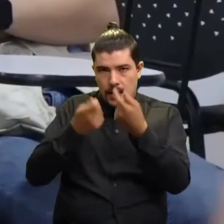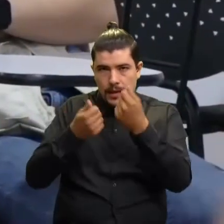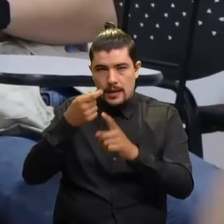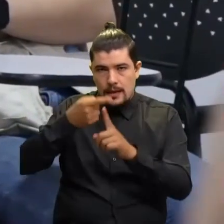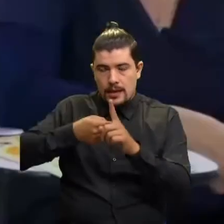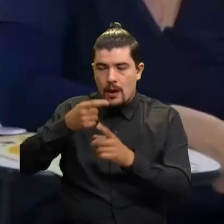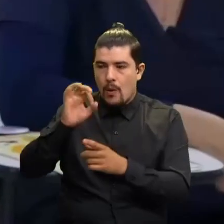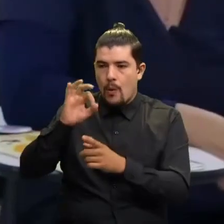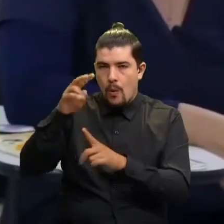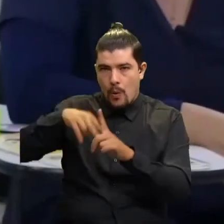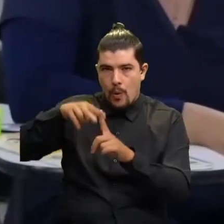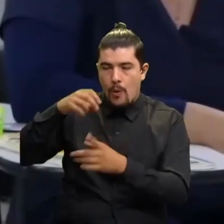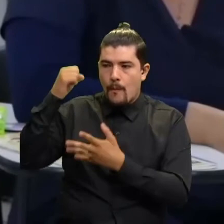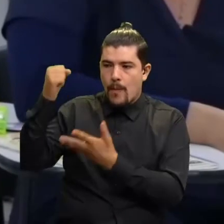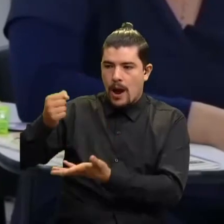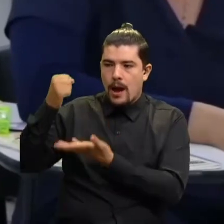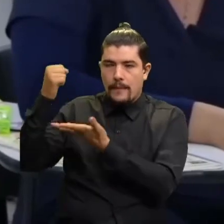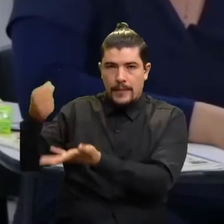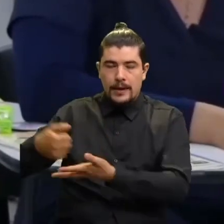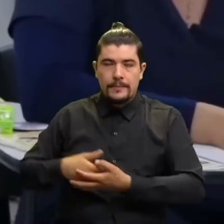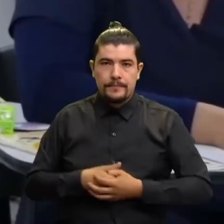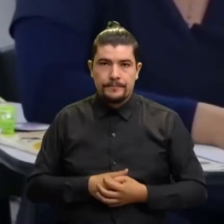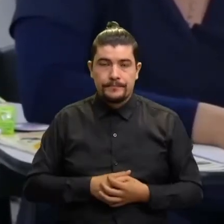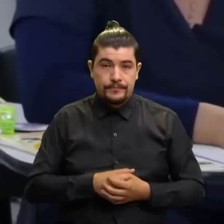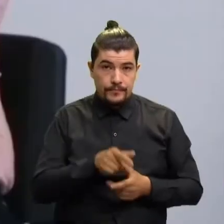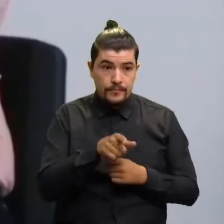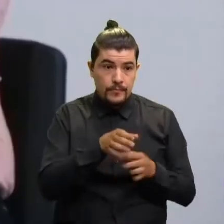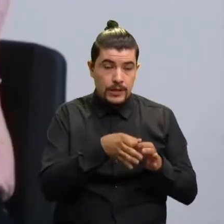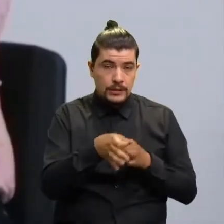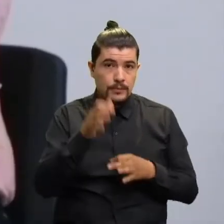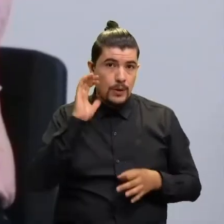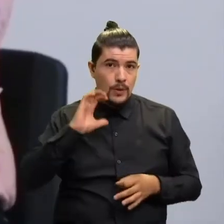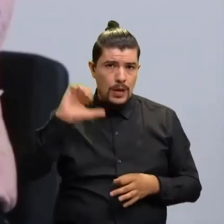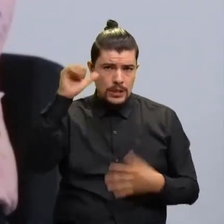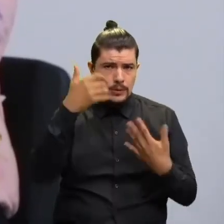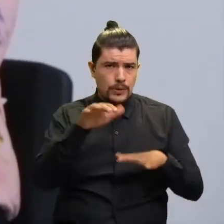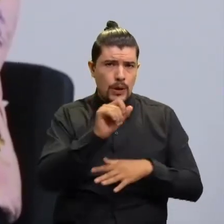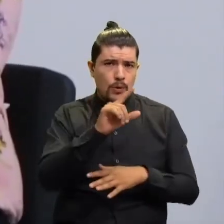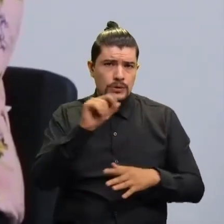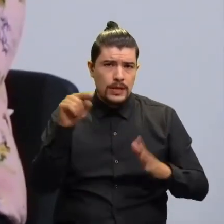municipio de Ocaña cuenta con más de 11.600 beneficiarios